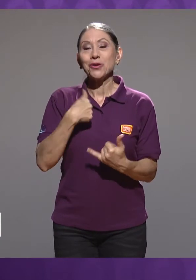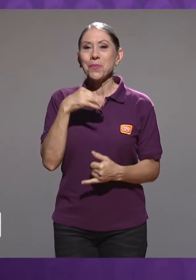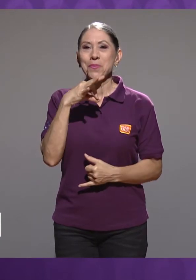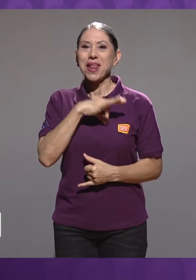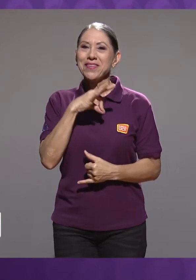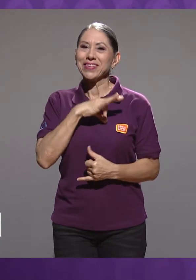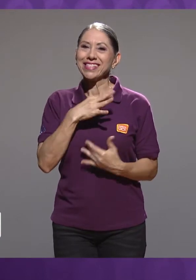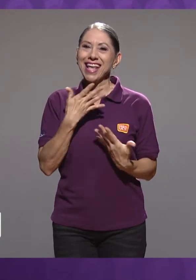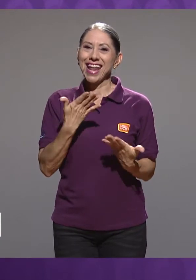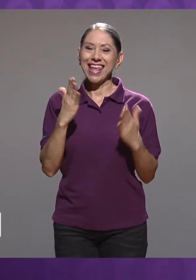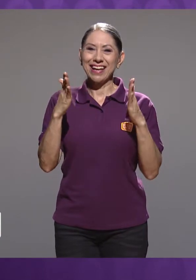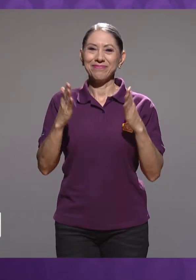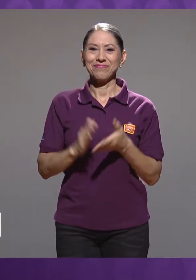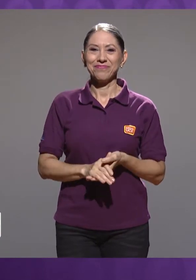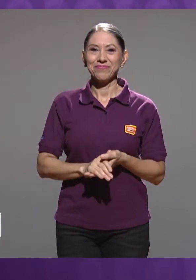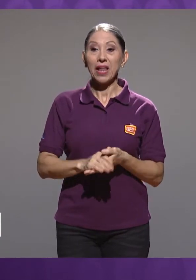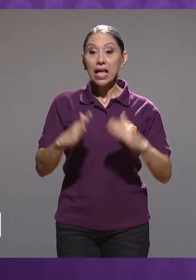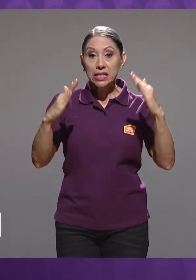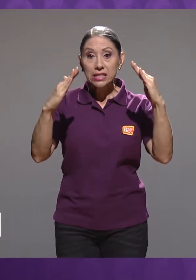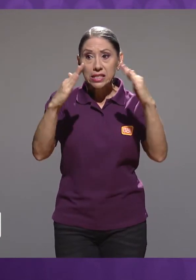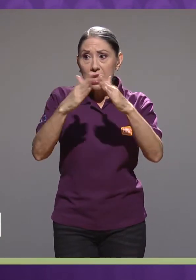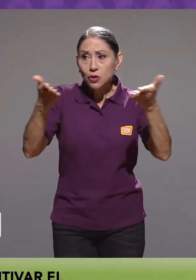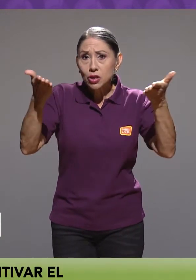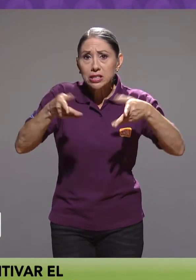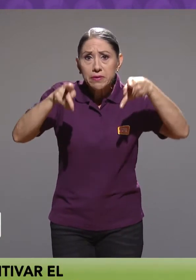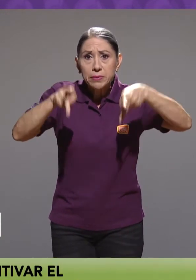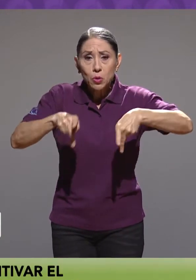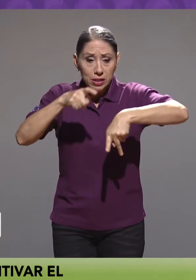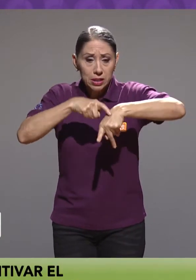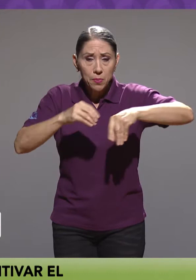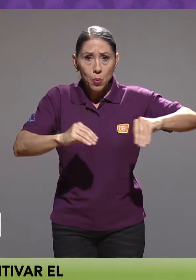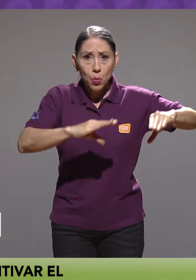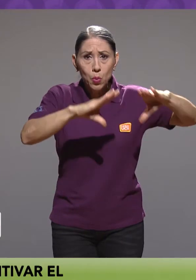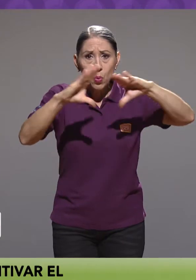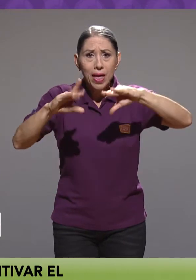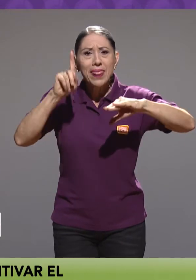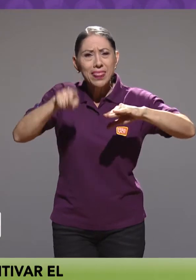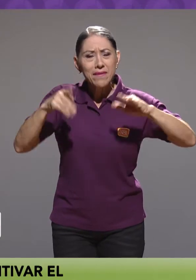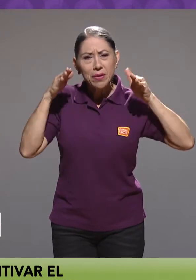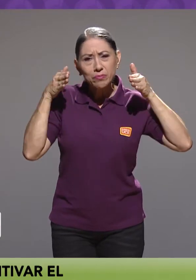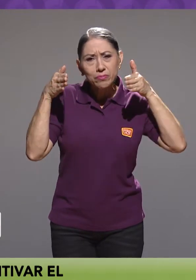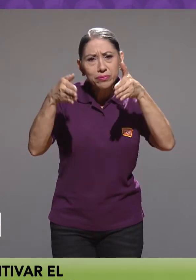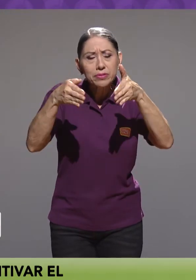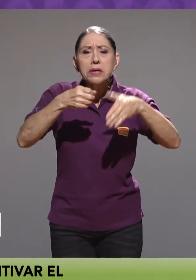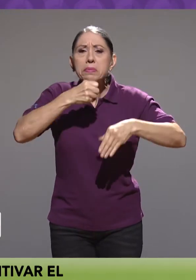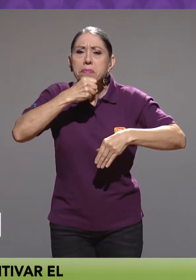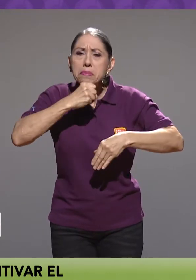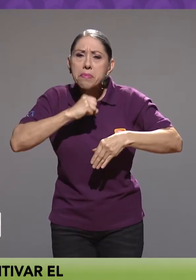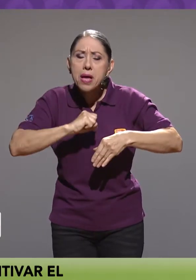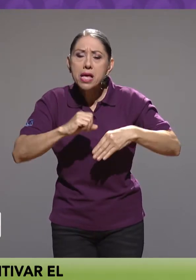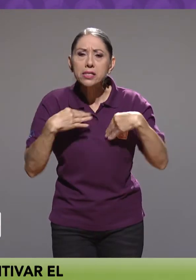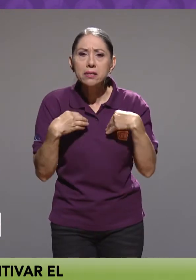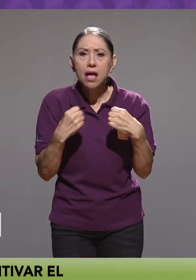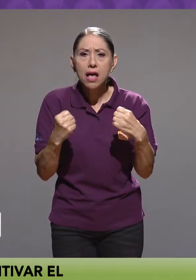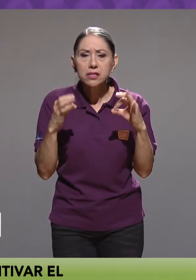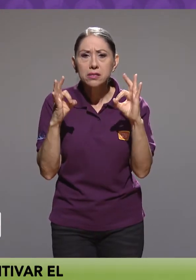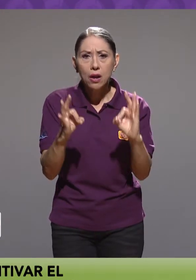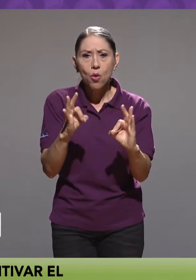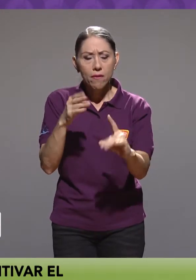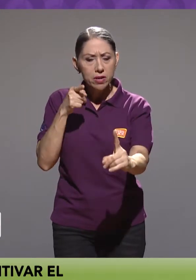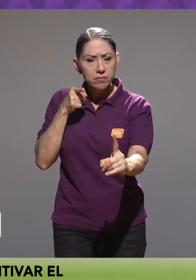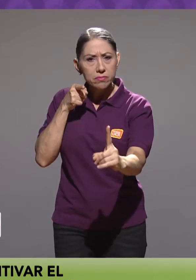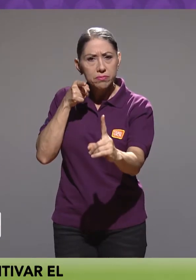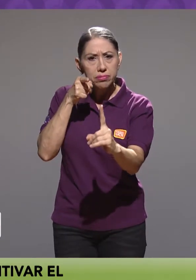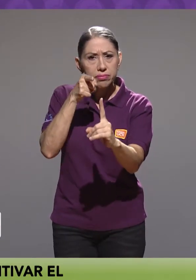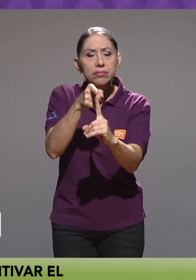beneficiaria. Los centros de día deben encaminarse a la promoción del envejecimiento saludable y deben